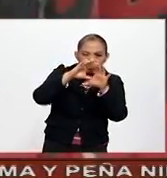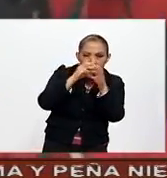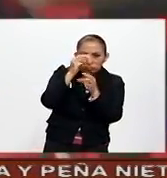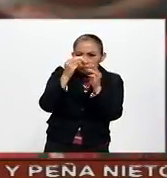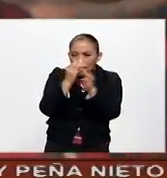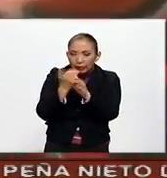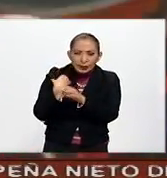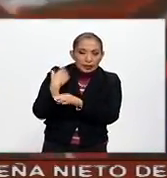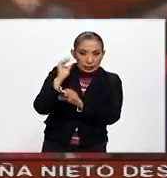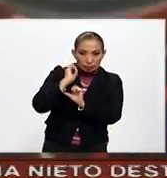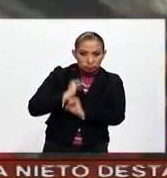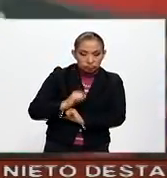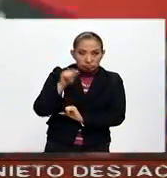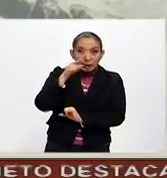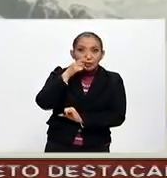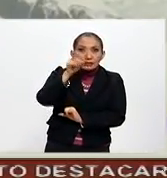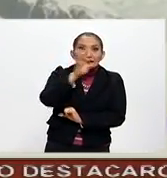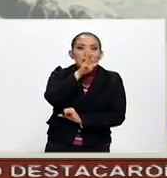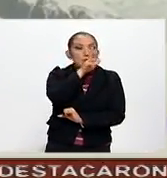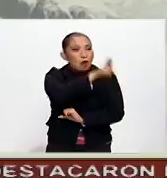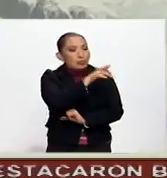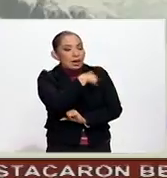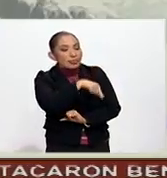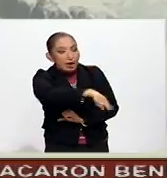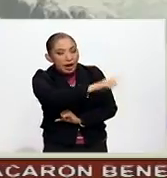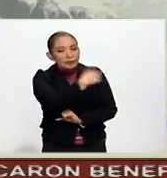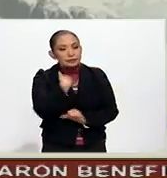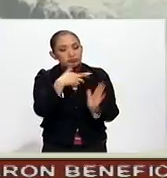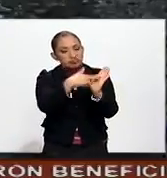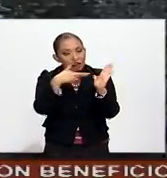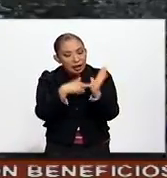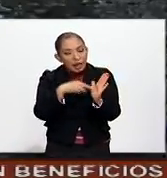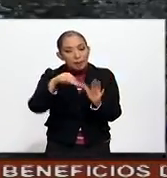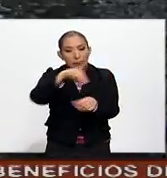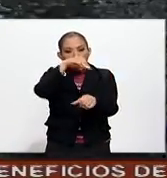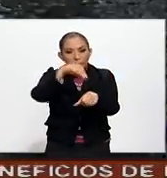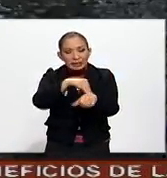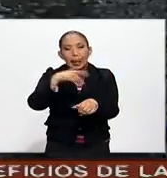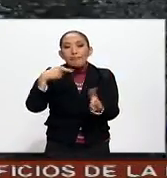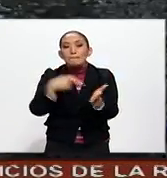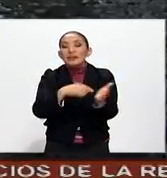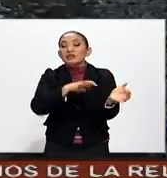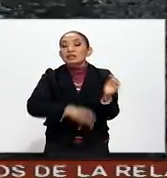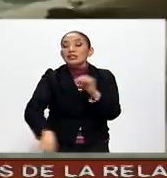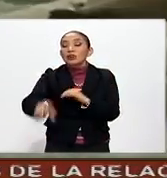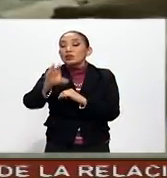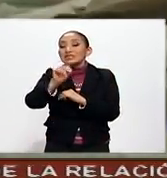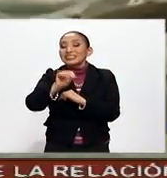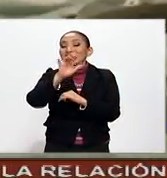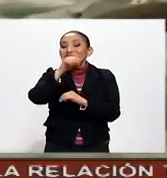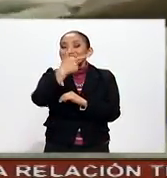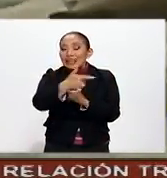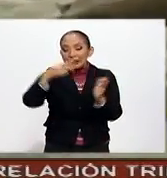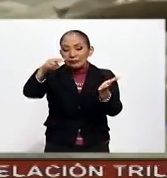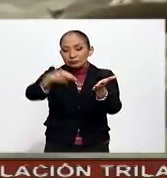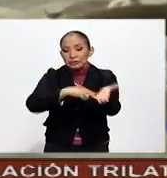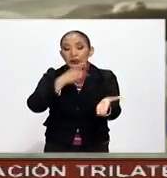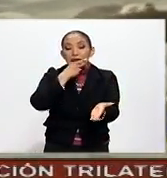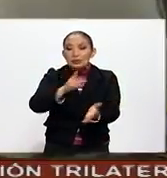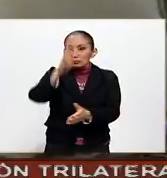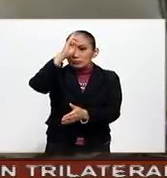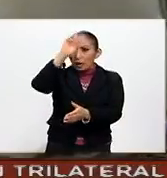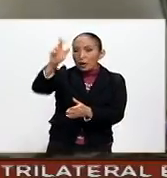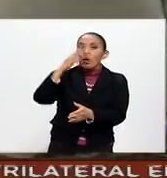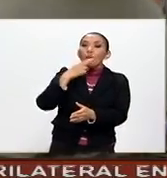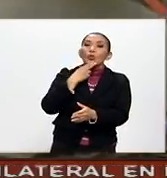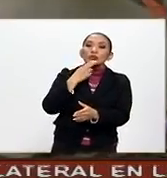del estudio, lo atribuye a los resultados que ha tenido el Protocolo de Montreal, firmado en 1987, que prohibió